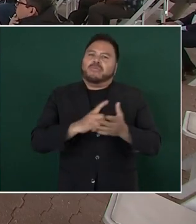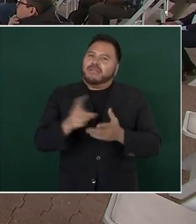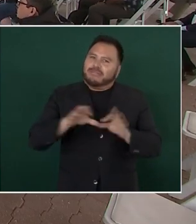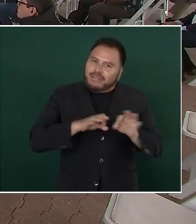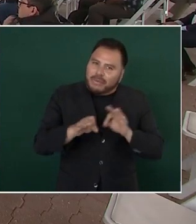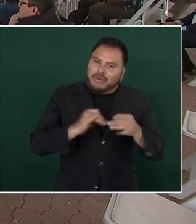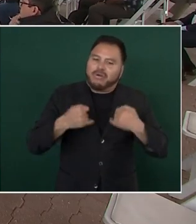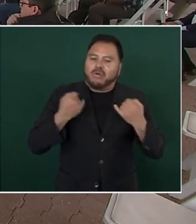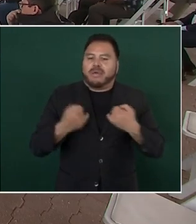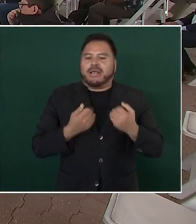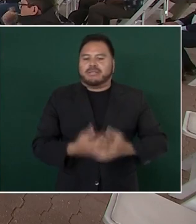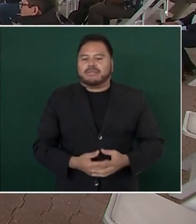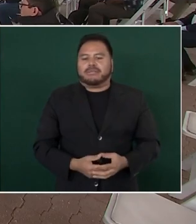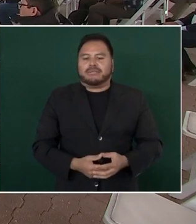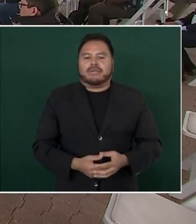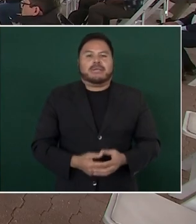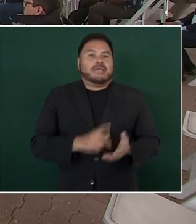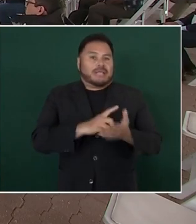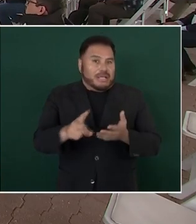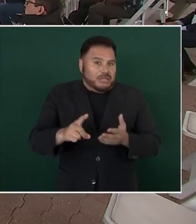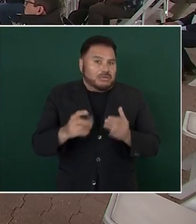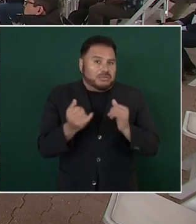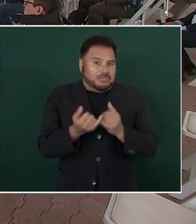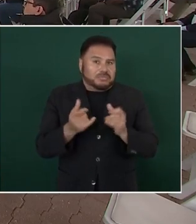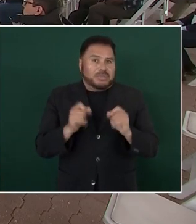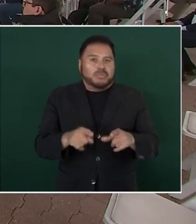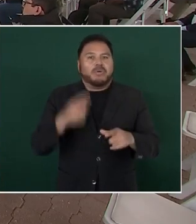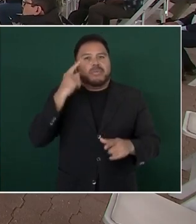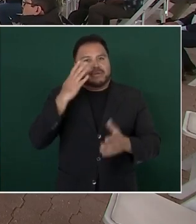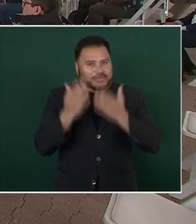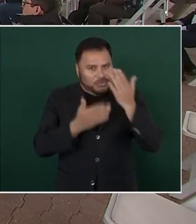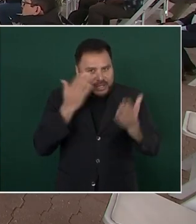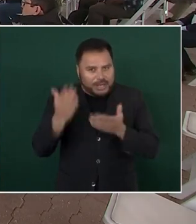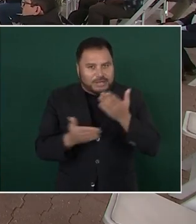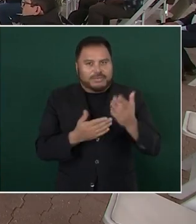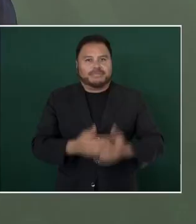trabajo, derecho al estudio,